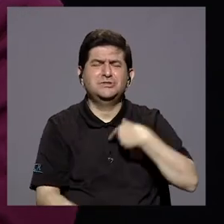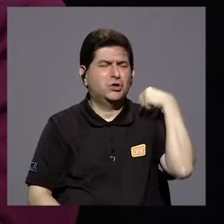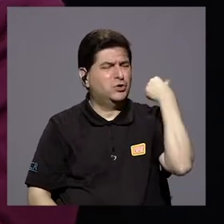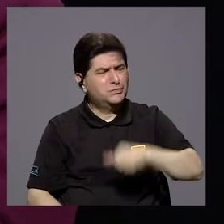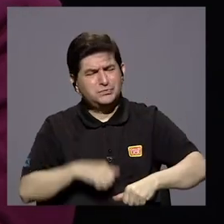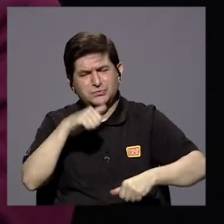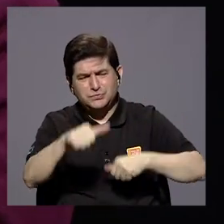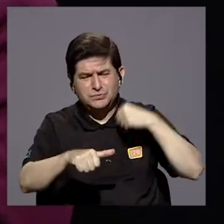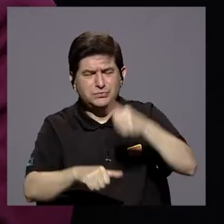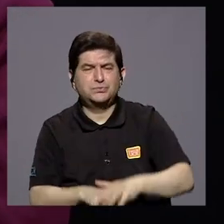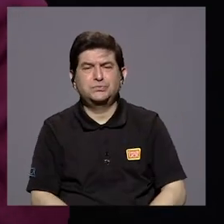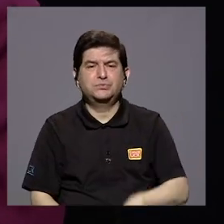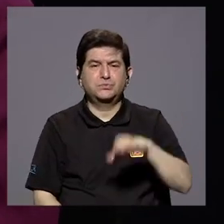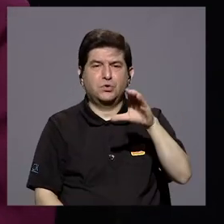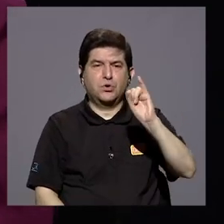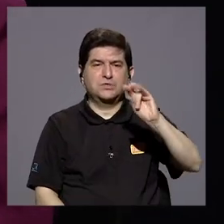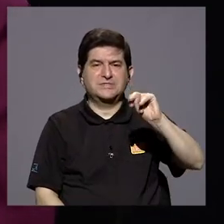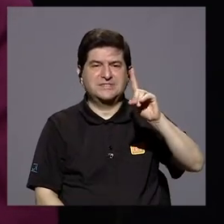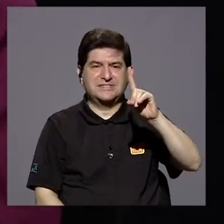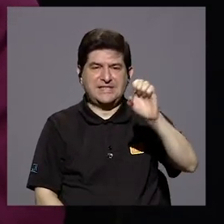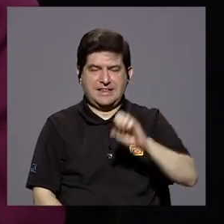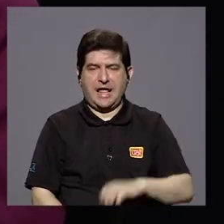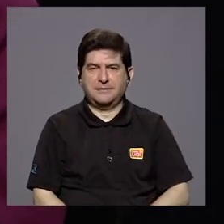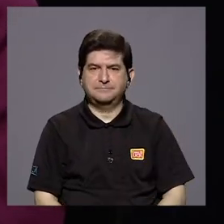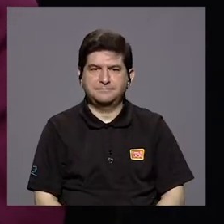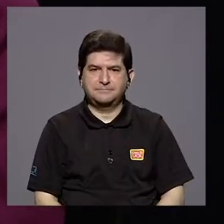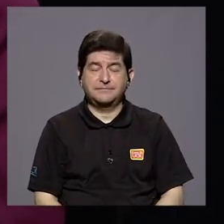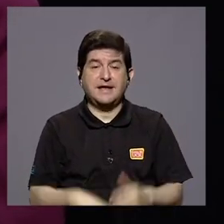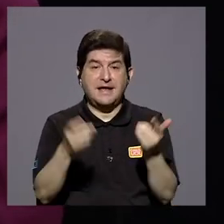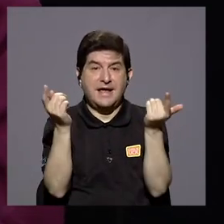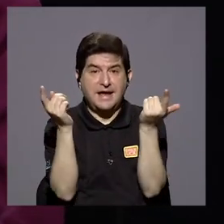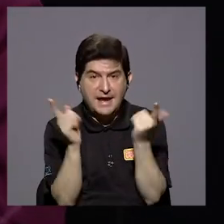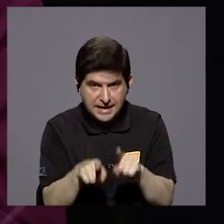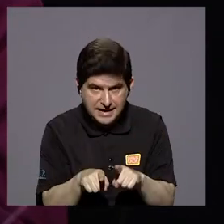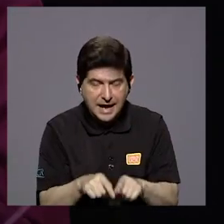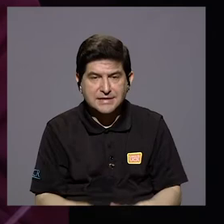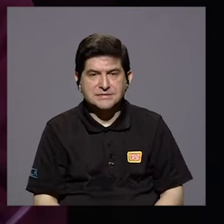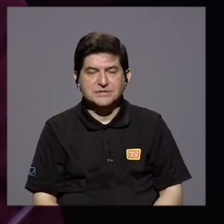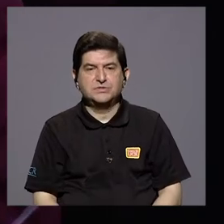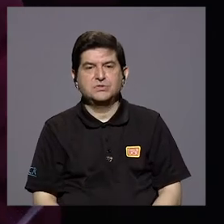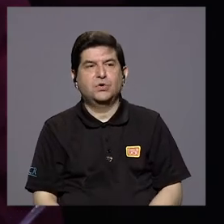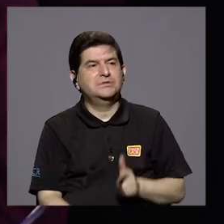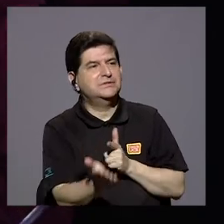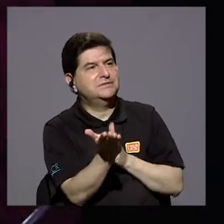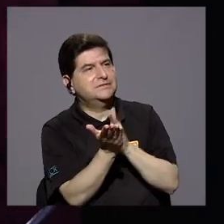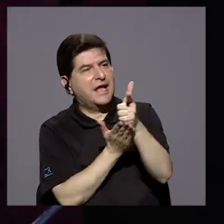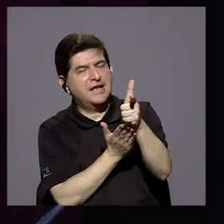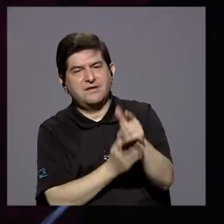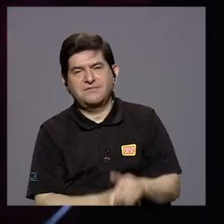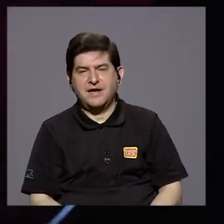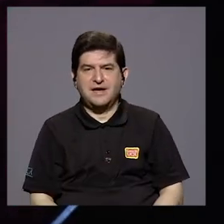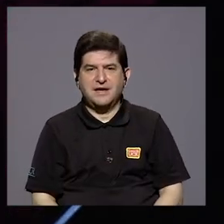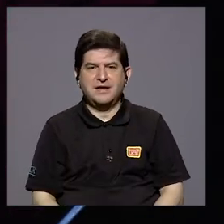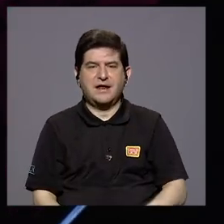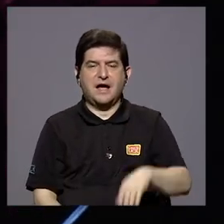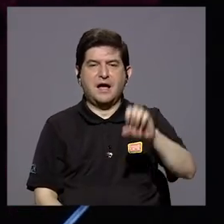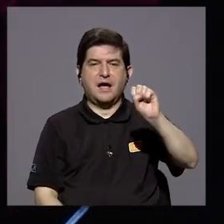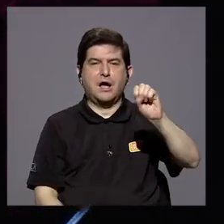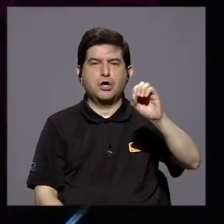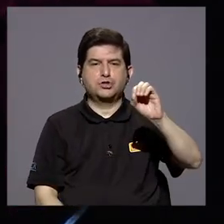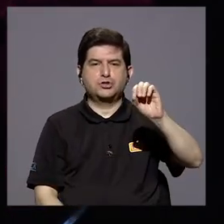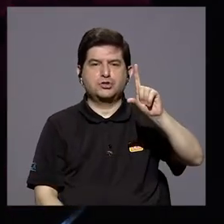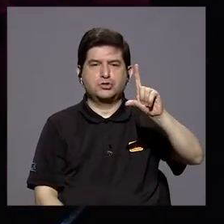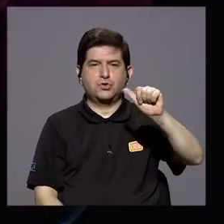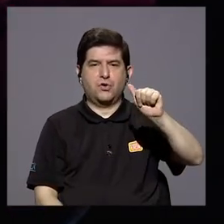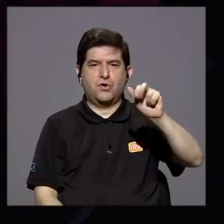he peleado mucho con Cinde. Porque nosotros, en el caso de Liberia, Solarium tiene una zona